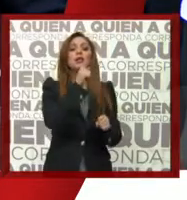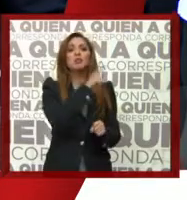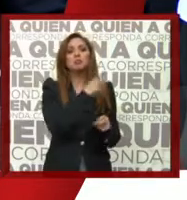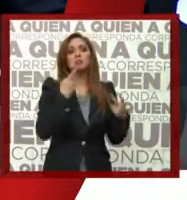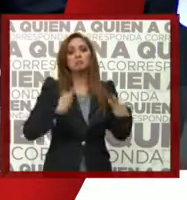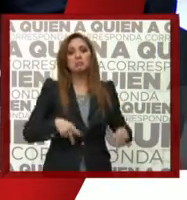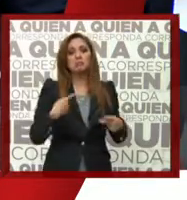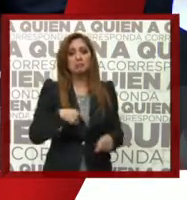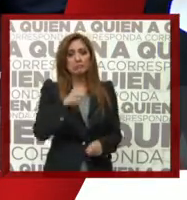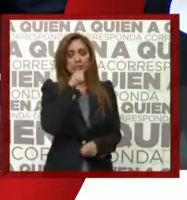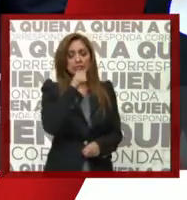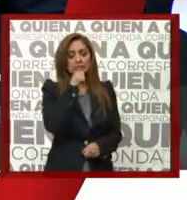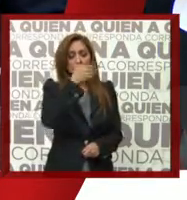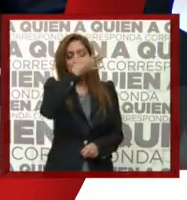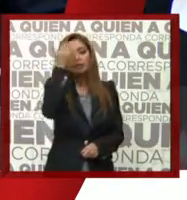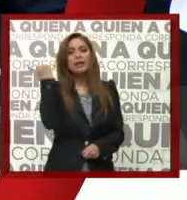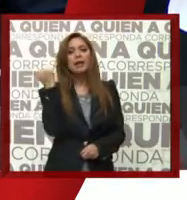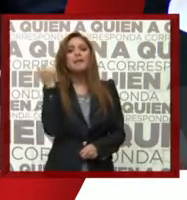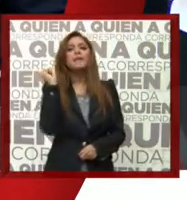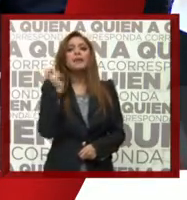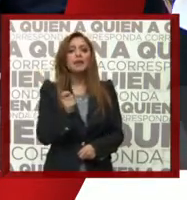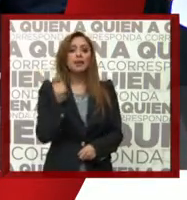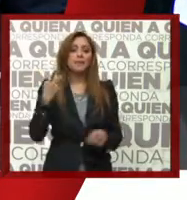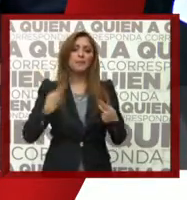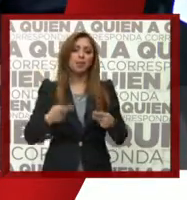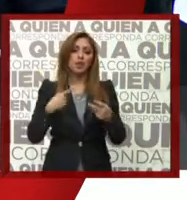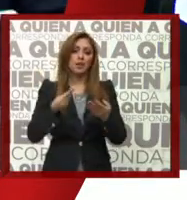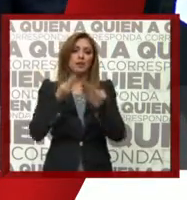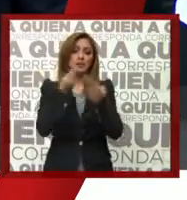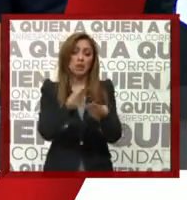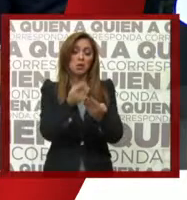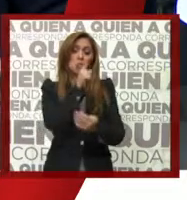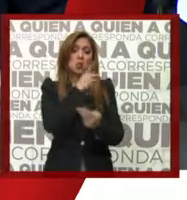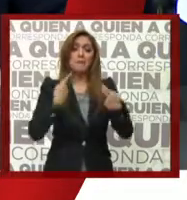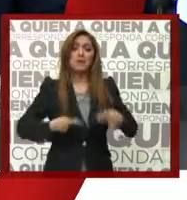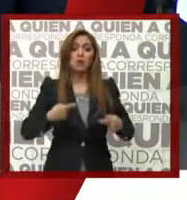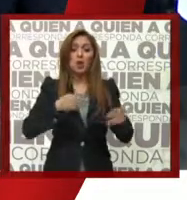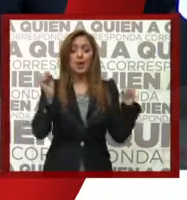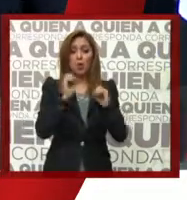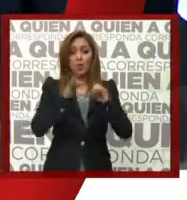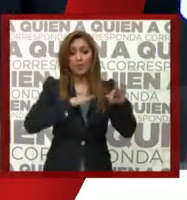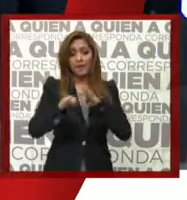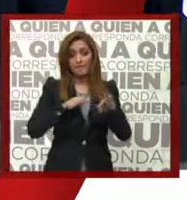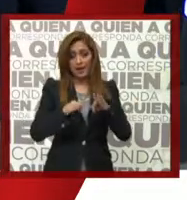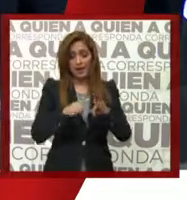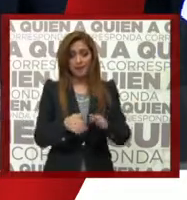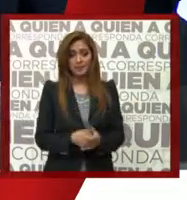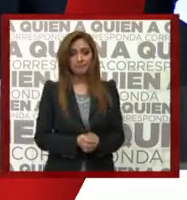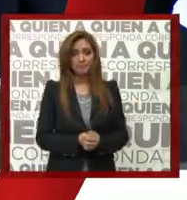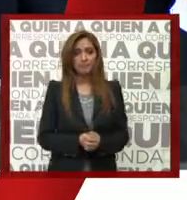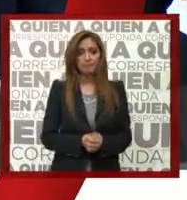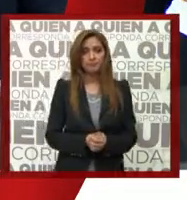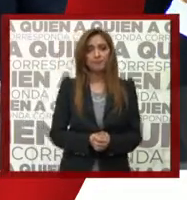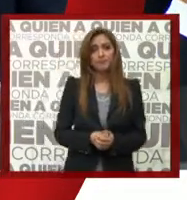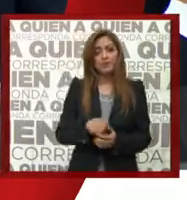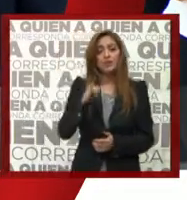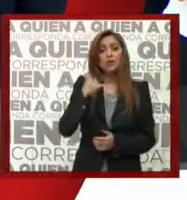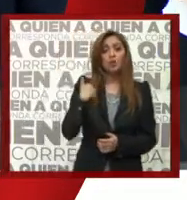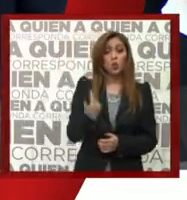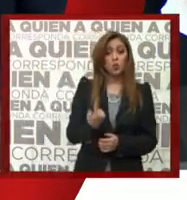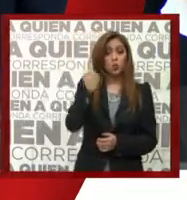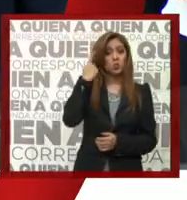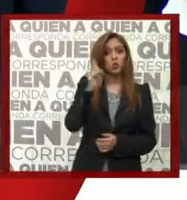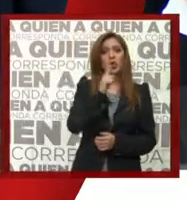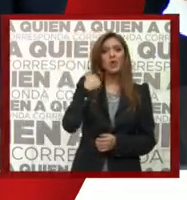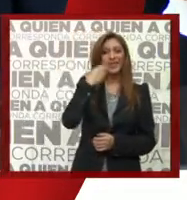Leal no tiene ni conocimiento de tu documentación. Así hay es, alguien ahí que no está chambeando como debe hacerlo. Sí, en mi vida, sí, no soy la única. Yo en los 3 años